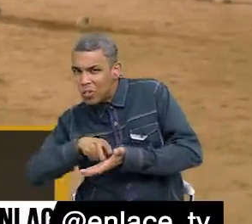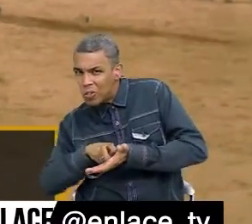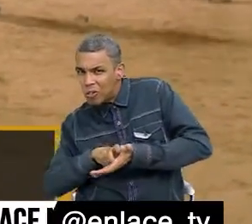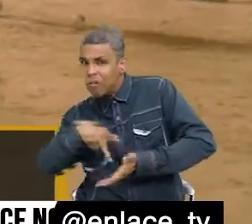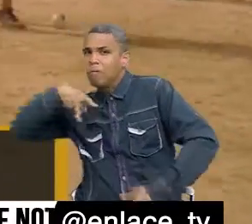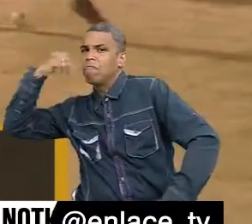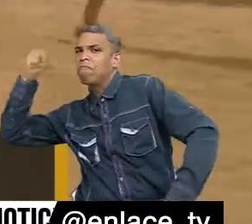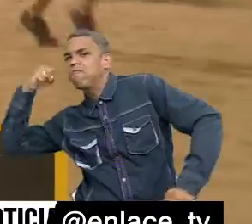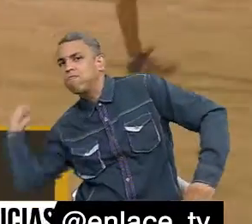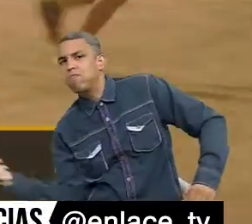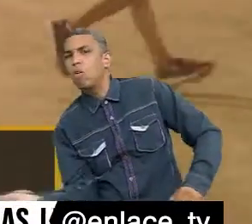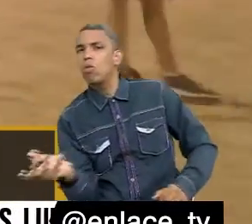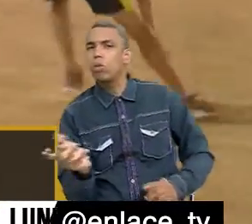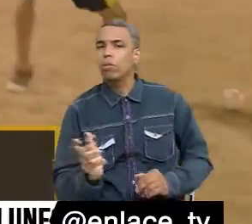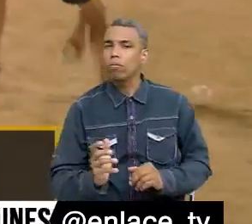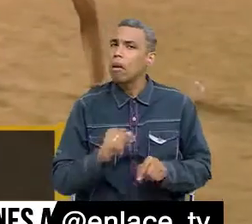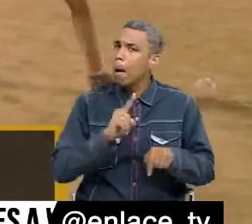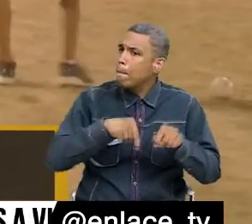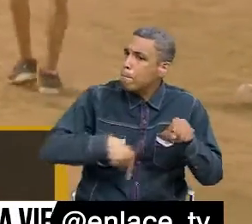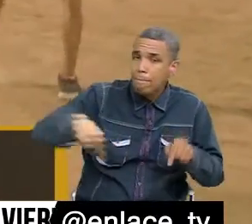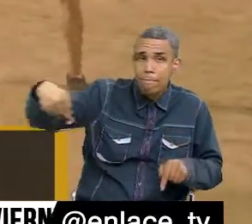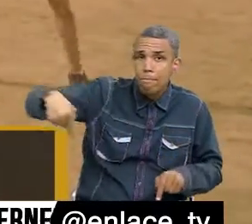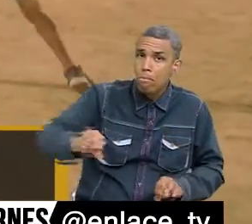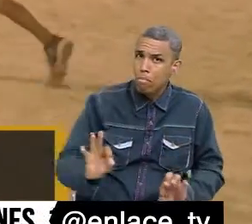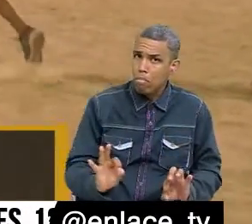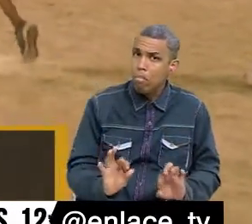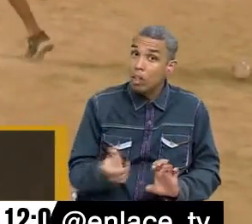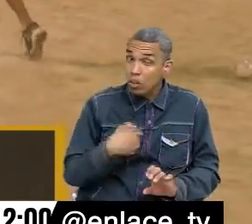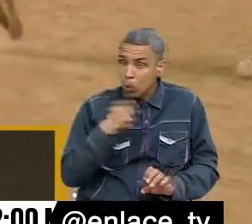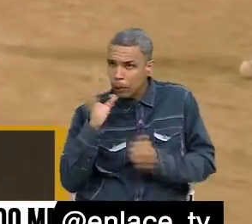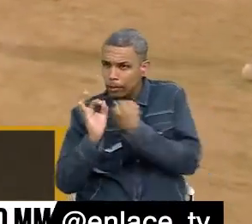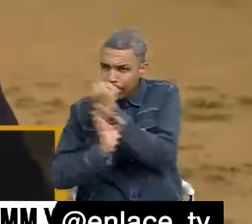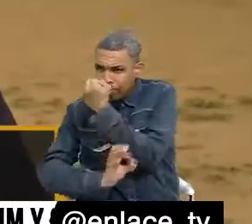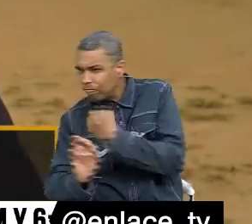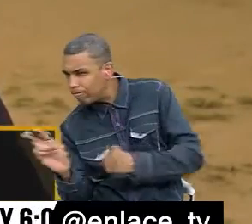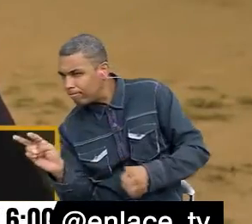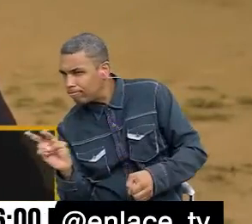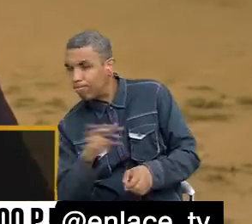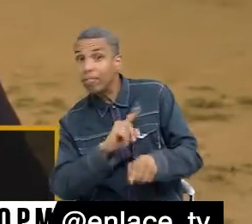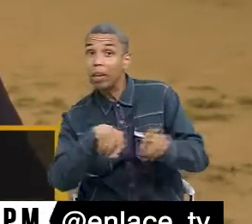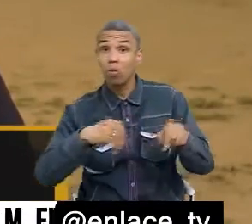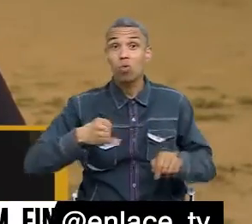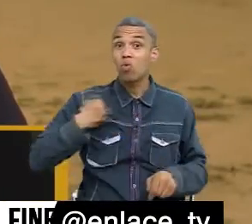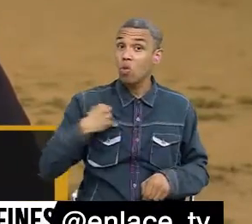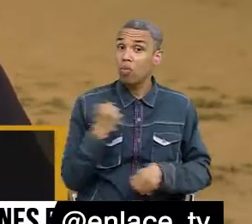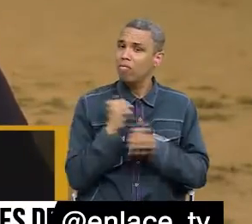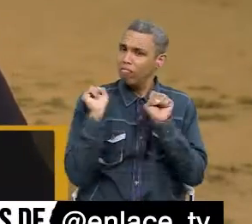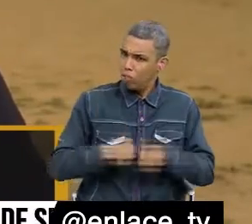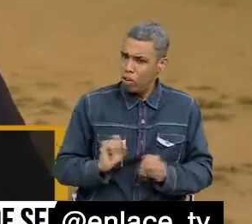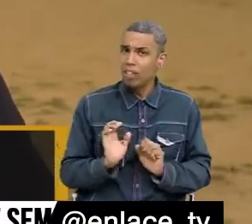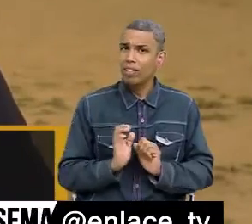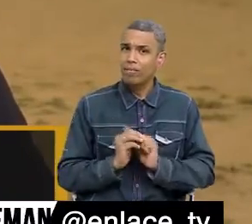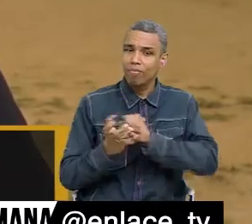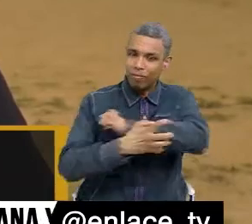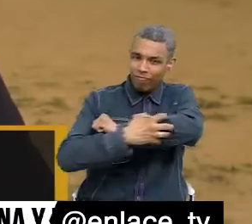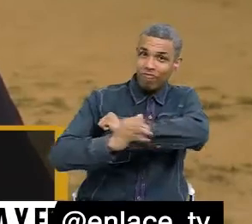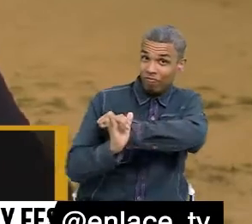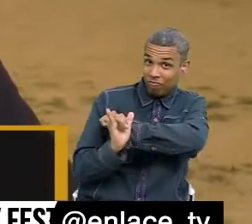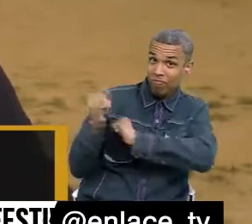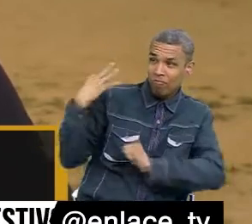que explotar. Tenemos una juventud que vale oro y por eso, bueno, el director de deporte, Cristian Juliado, pues me trajo acá